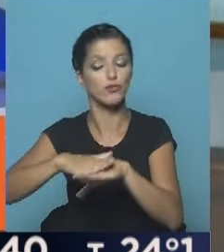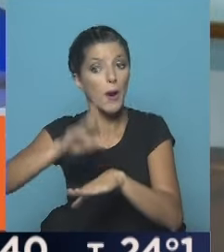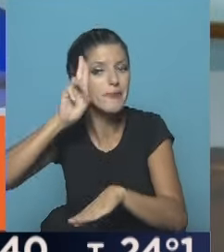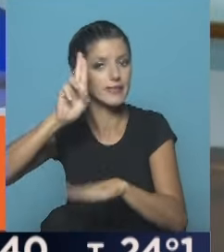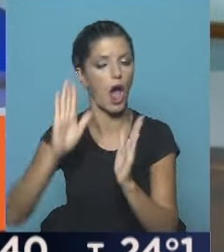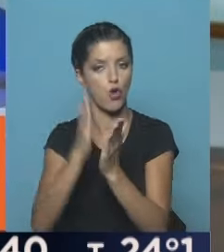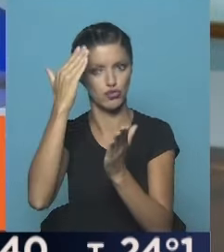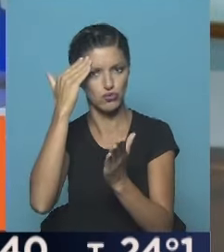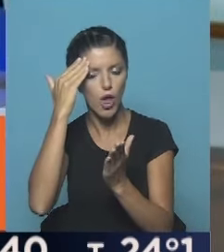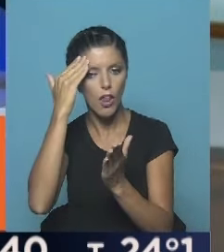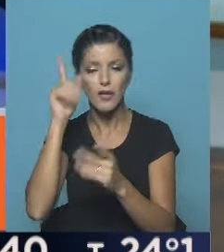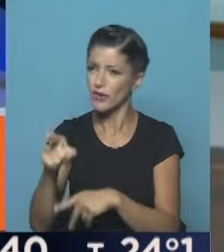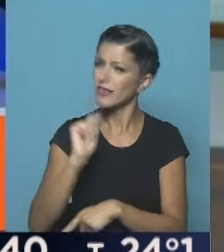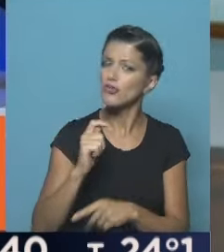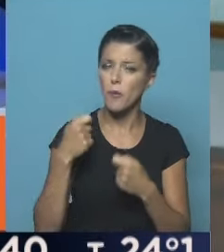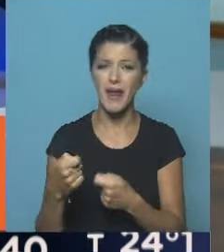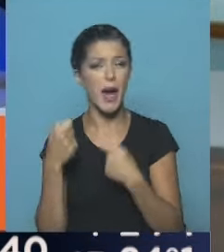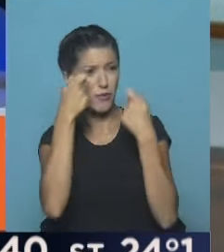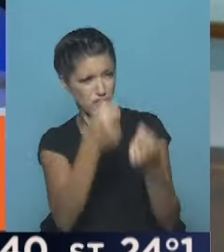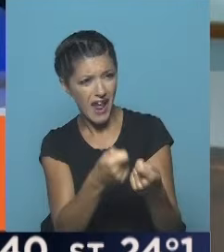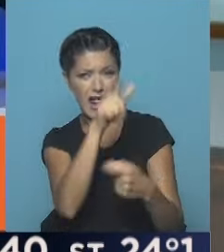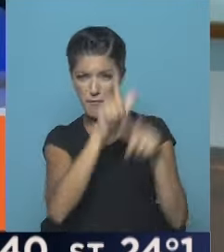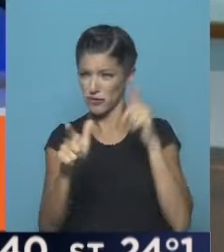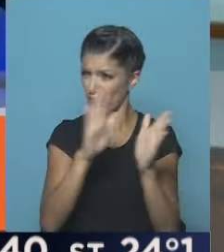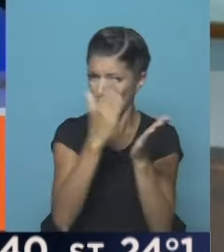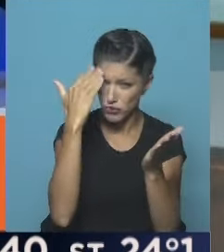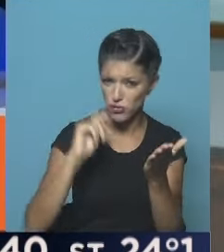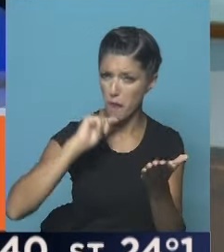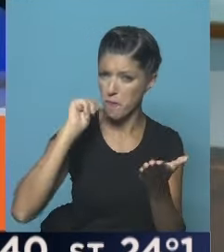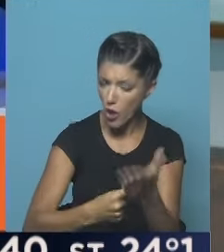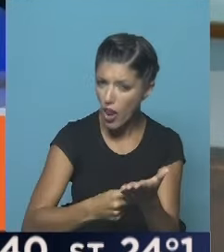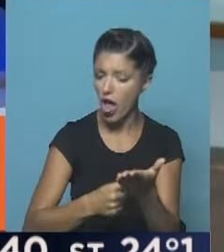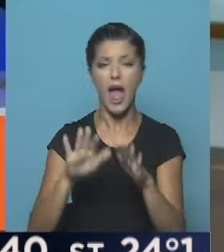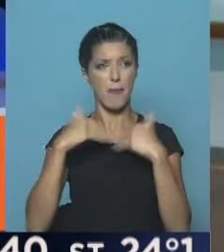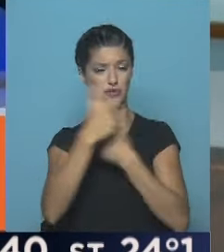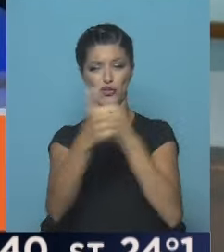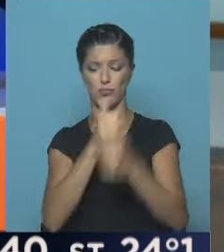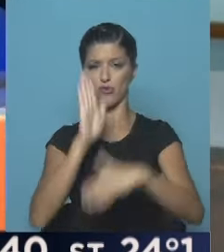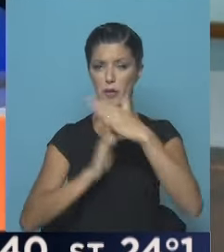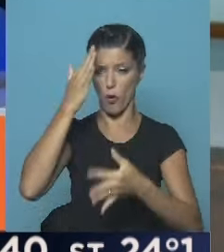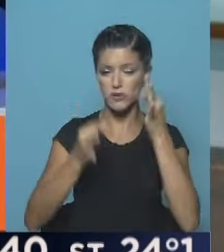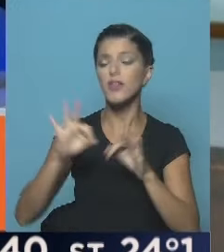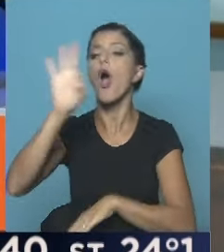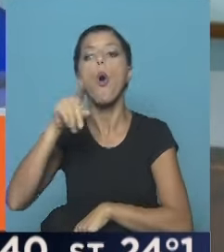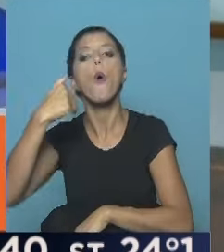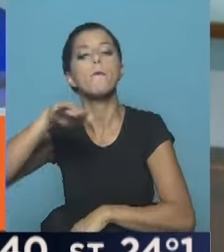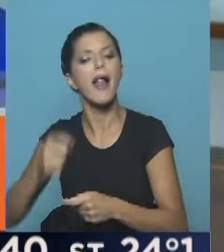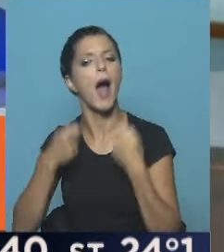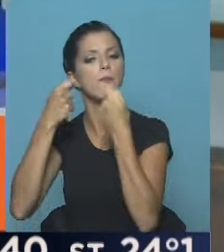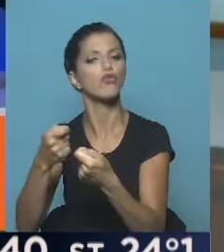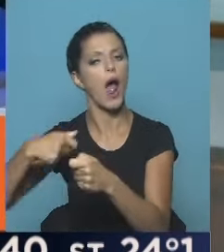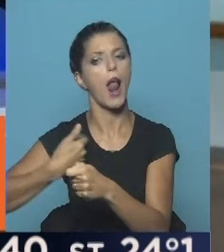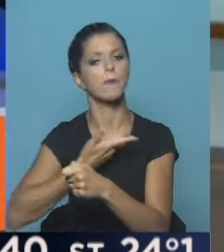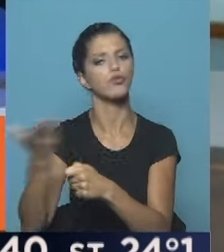van a poner del lado de quien viola la Constitución, de quien da un golpe utilizando el Tribunal Supremo de Justicia? ¿O se van a poner del lado del pueblo